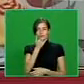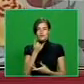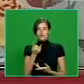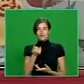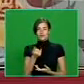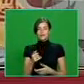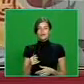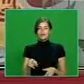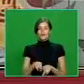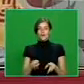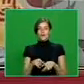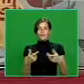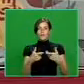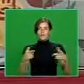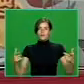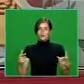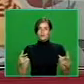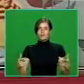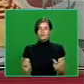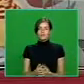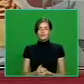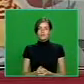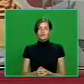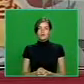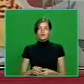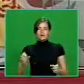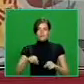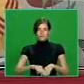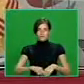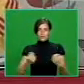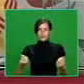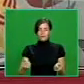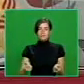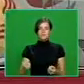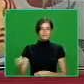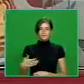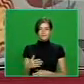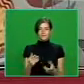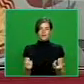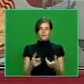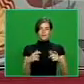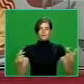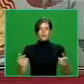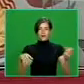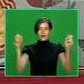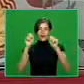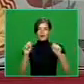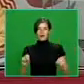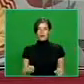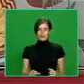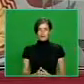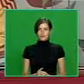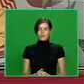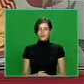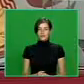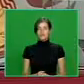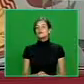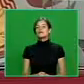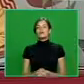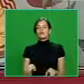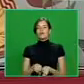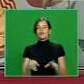así como Cristo multiplicó los panes y los peces multiplicar el arte como